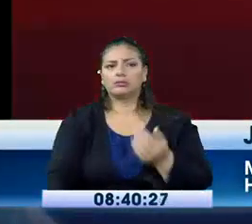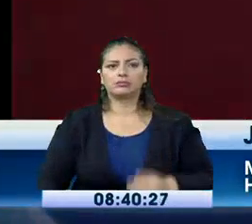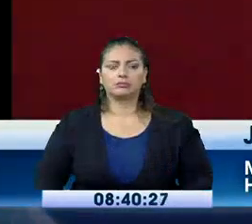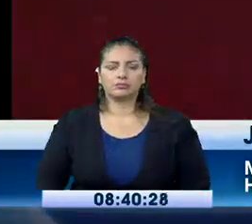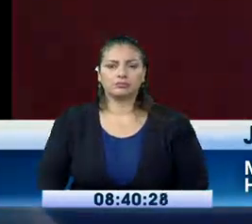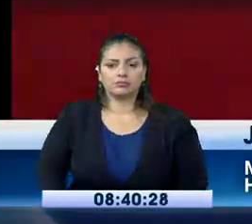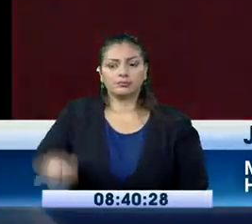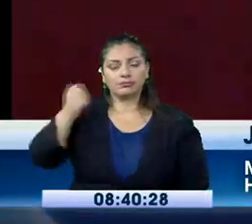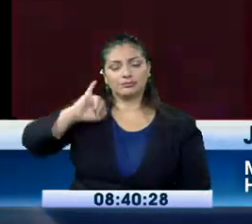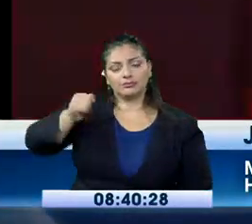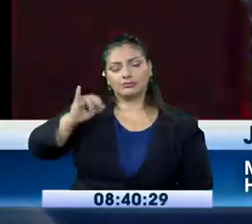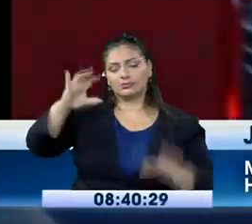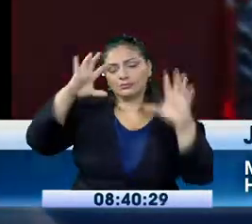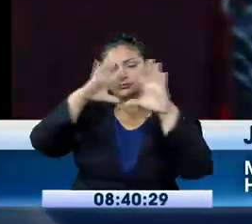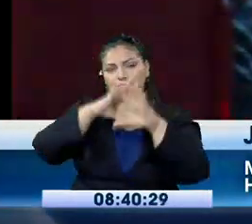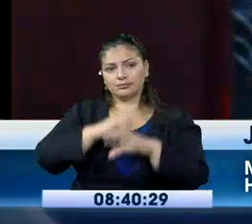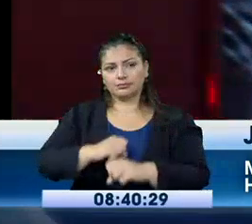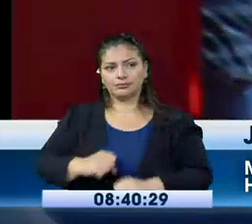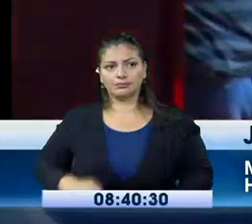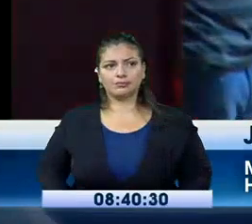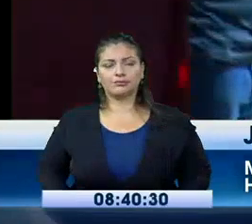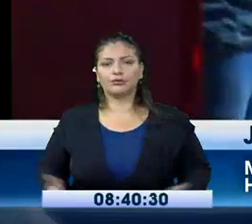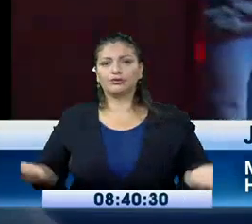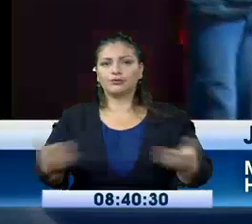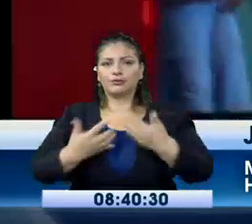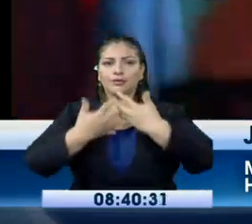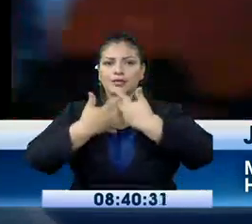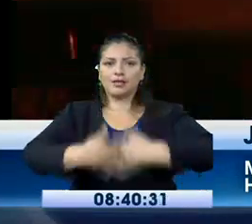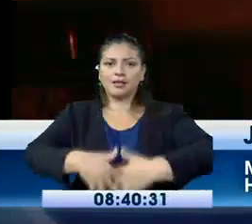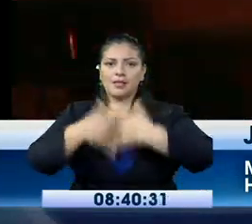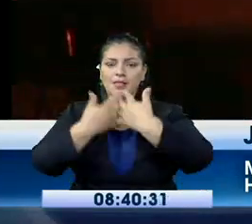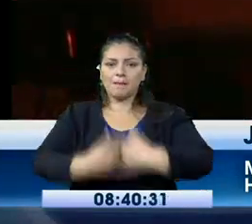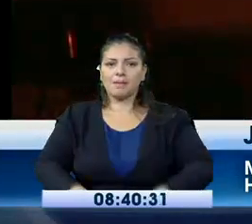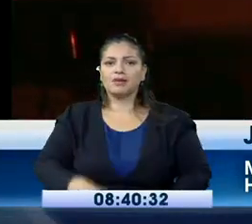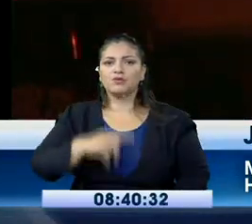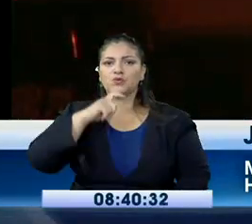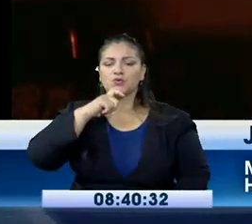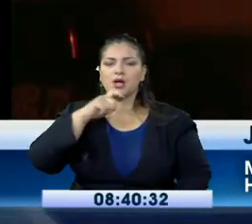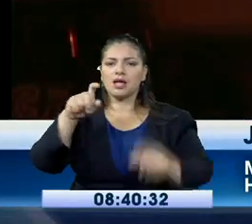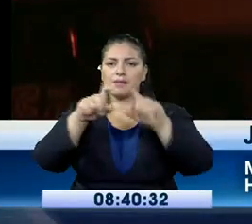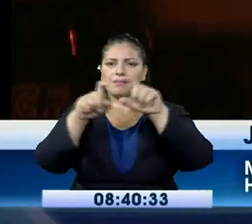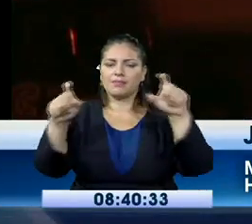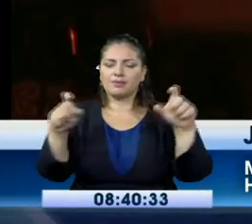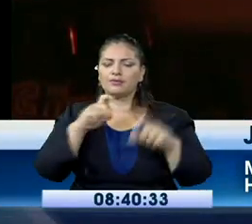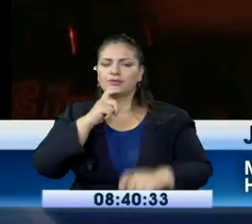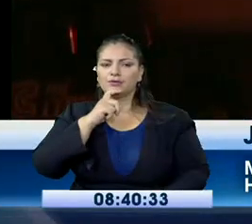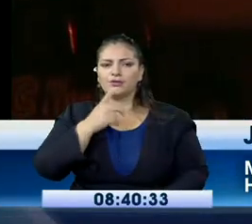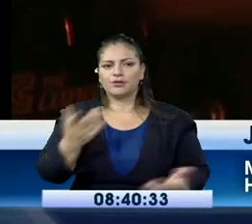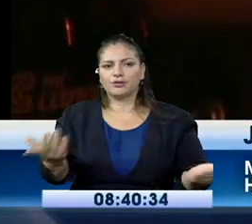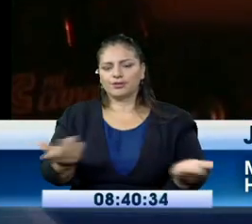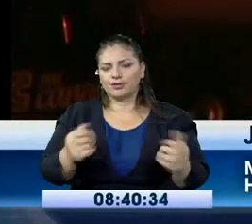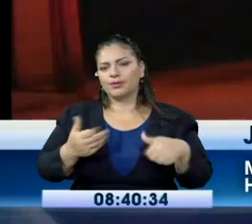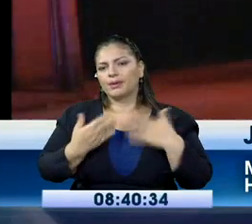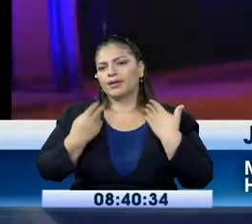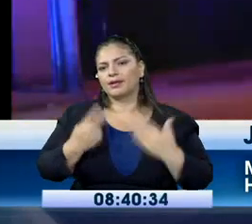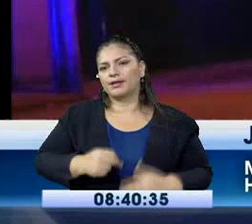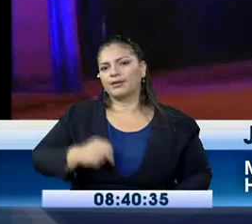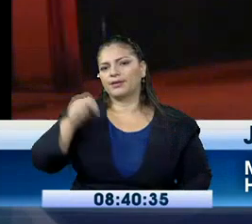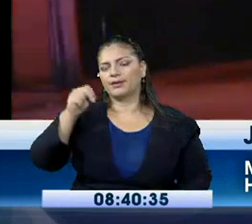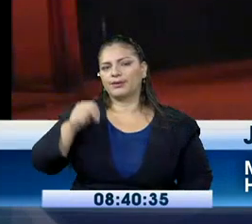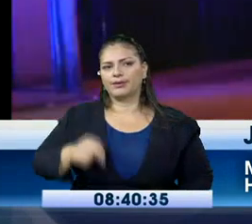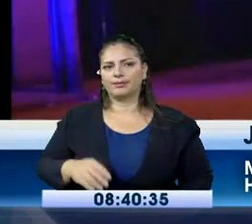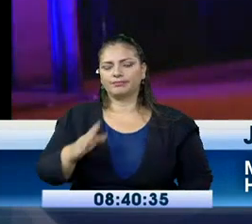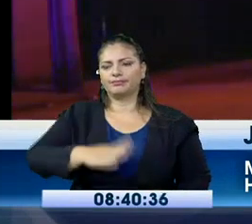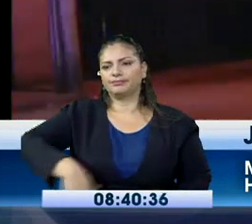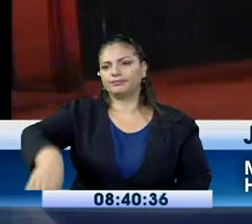jueves en el área de operaciones de una empresa de hielo situada en el sector industrial Inmaconza, en el